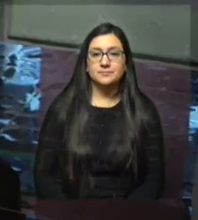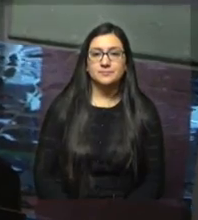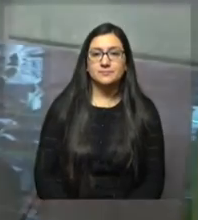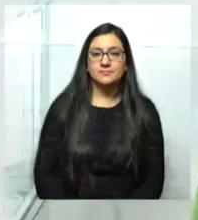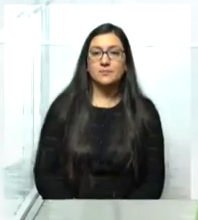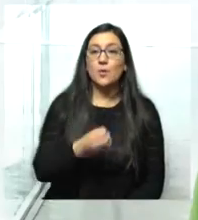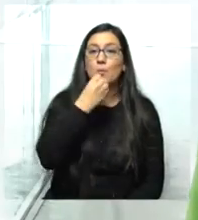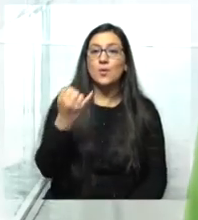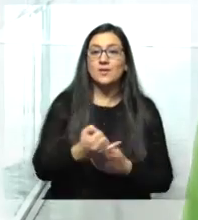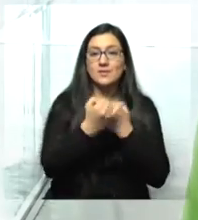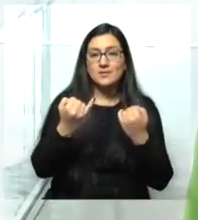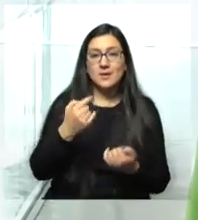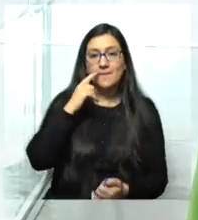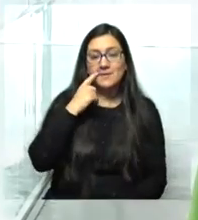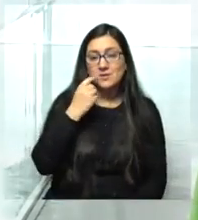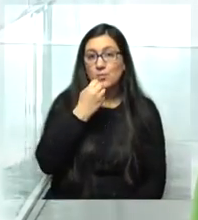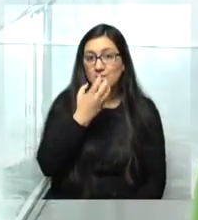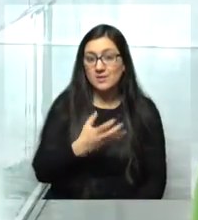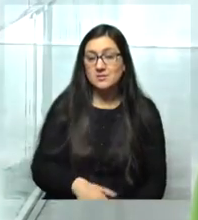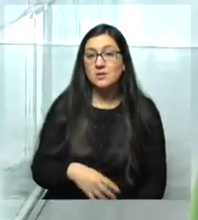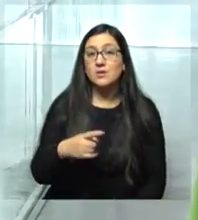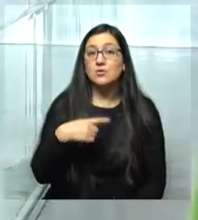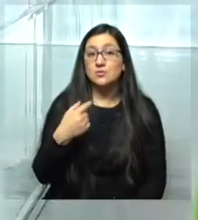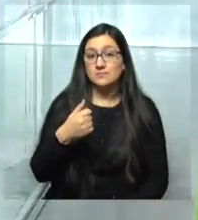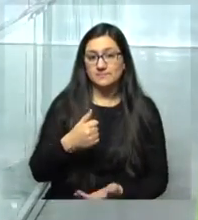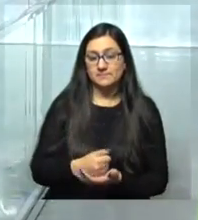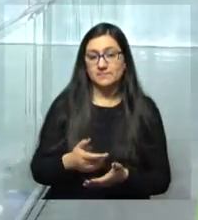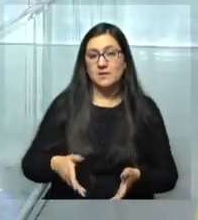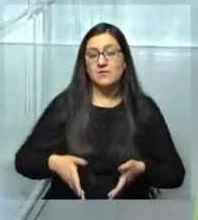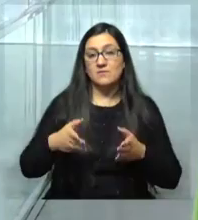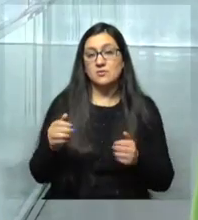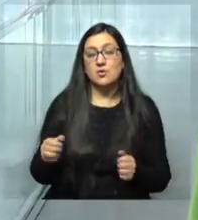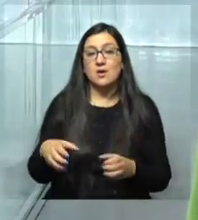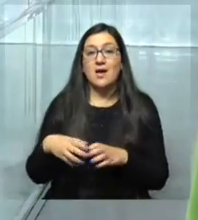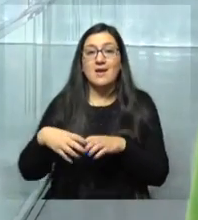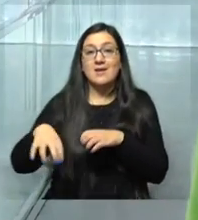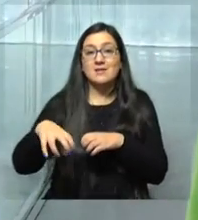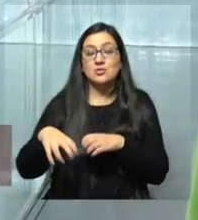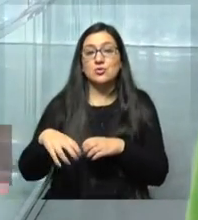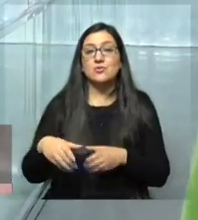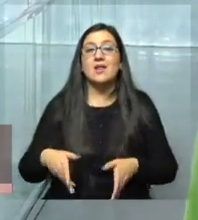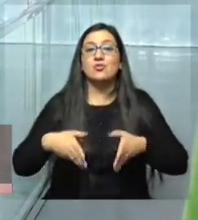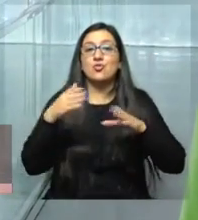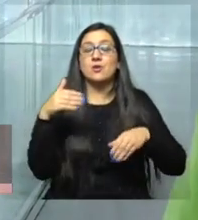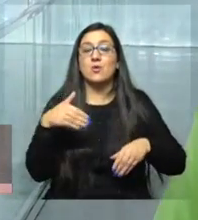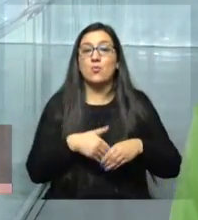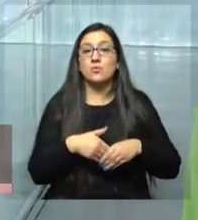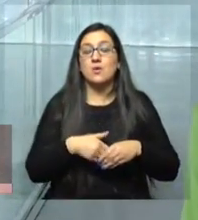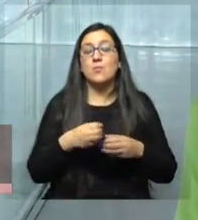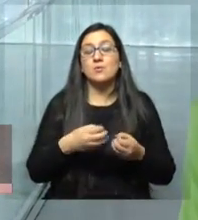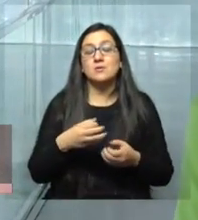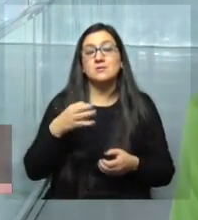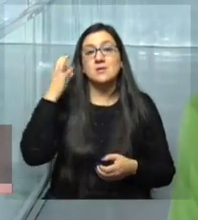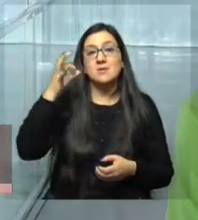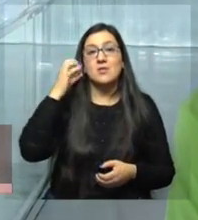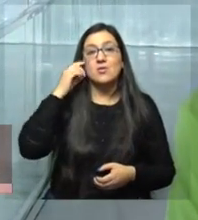Buen día, Marcelo, ¿cómo estás? Nosotros nos encontramos aquí en el edificio anexo de Torre Ejecutiva porque se está realizando el Seminario